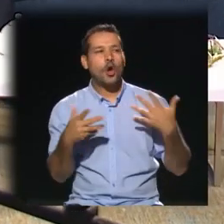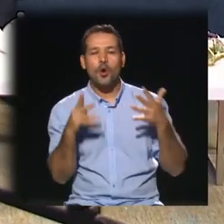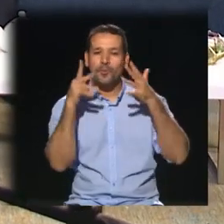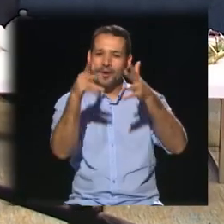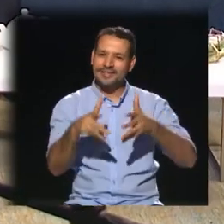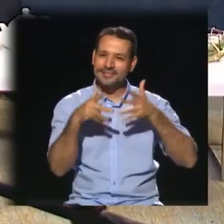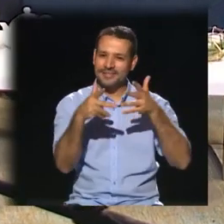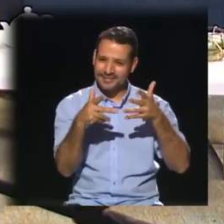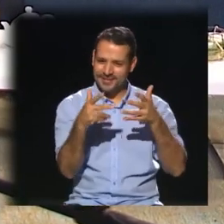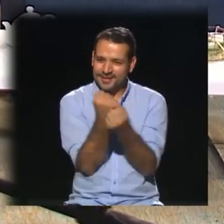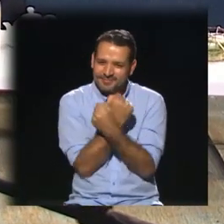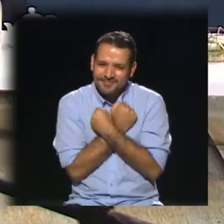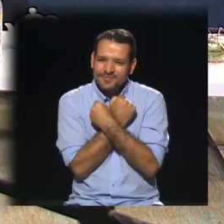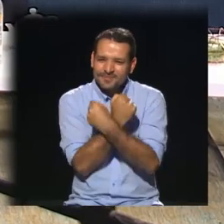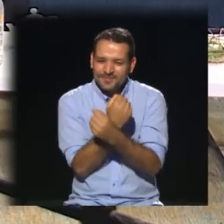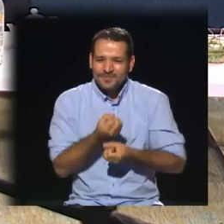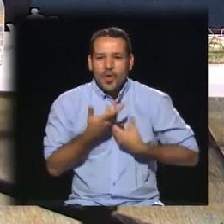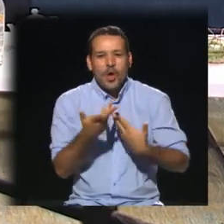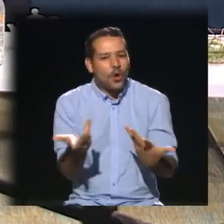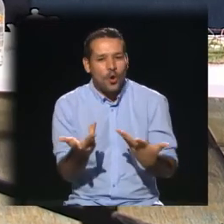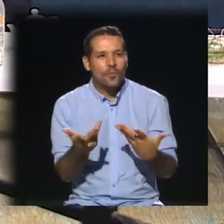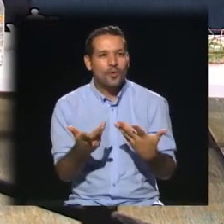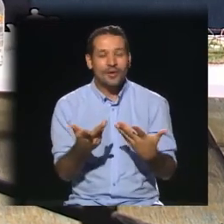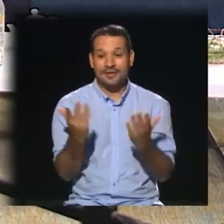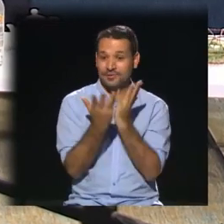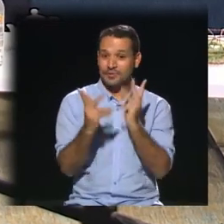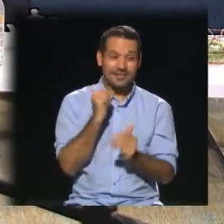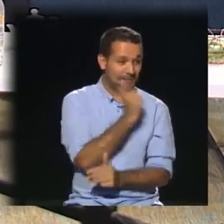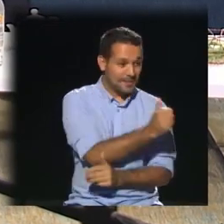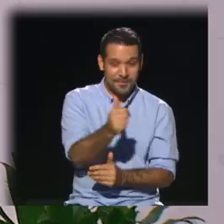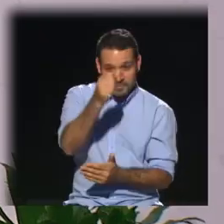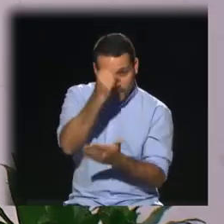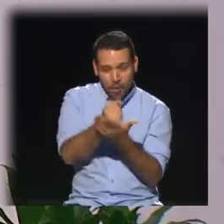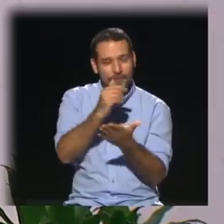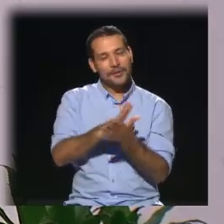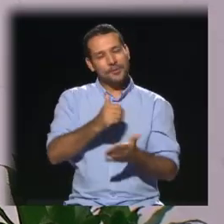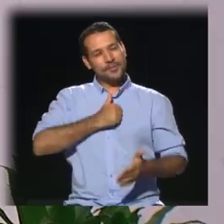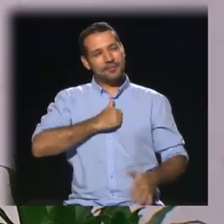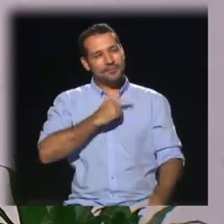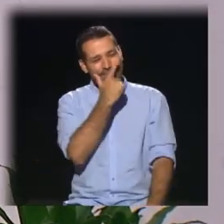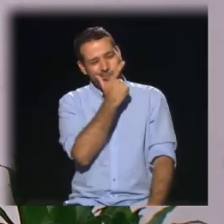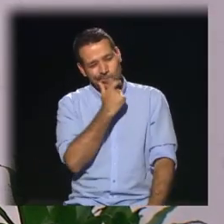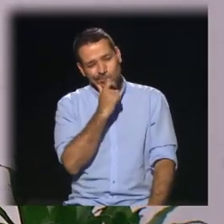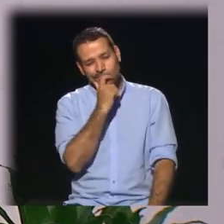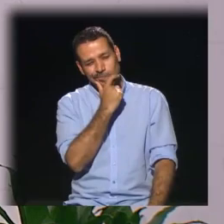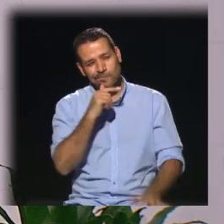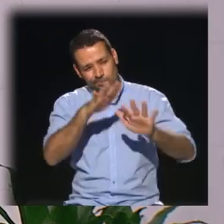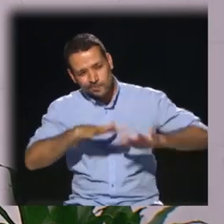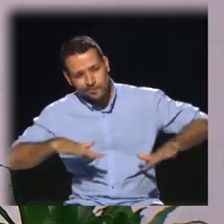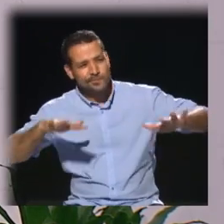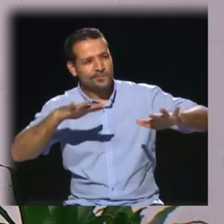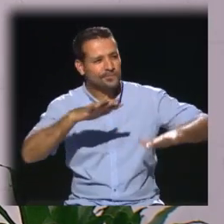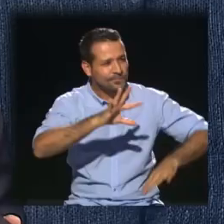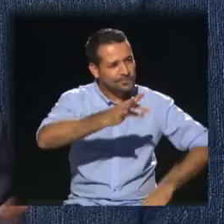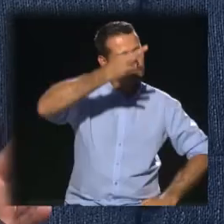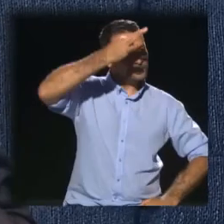pero además de cómo generar ese pensamiento autocrítico en los estudiantes para ya terminar este bloque con usted. Sí, yo creo que hay